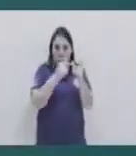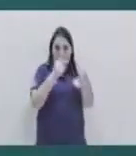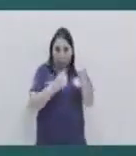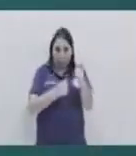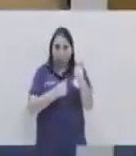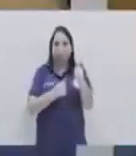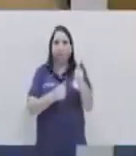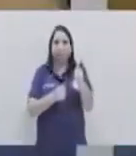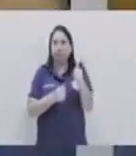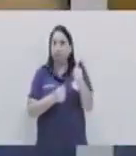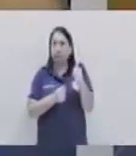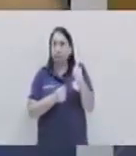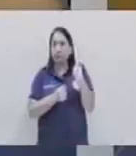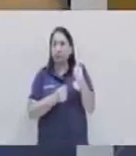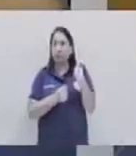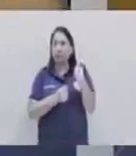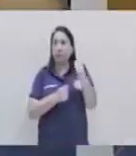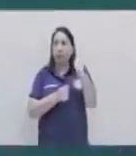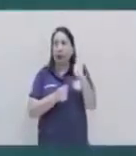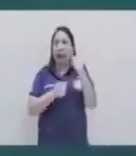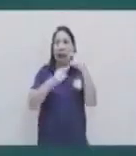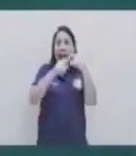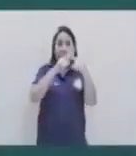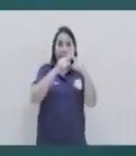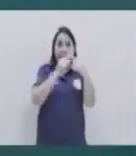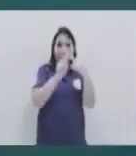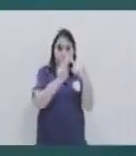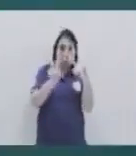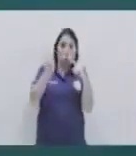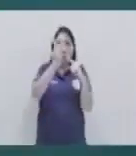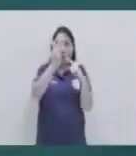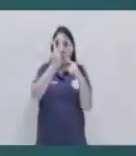encontrar. Nuevamente tendremos el valor de b